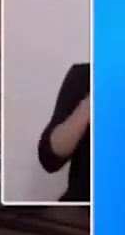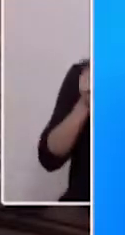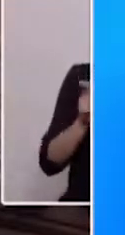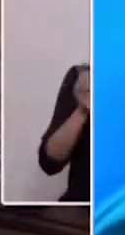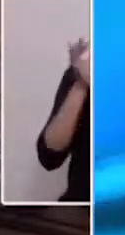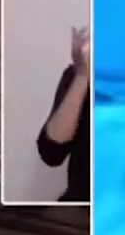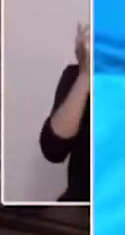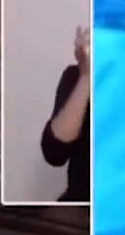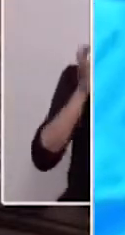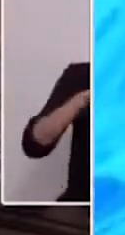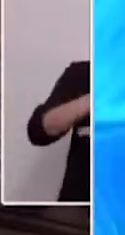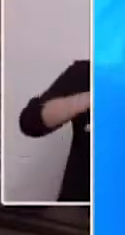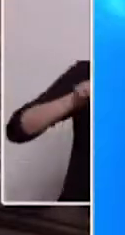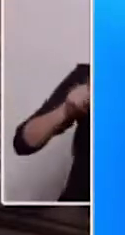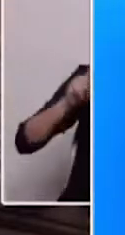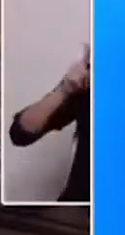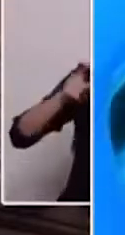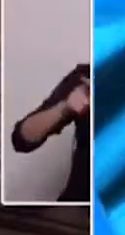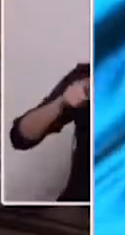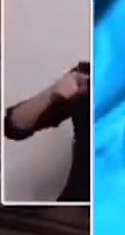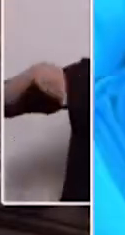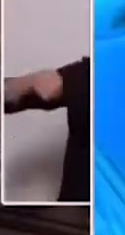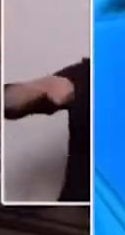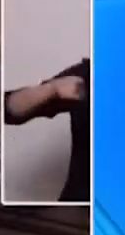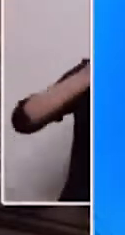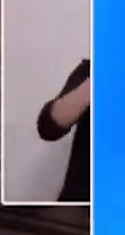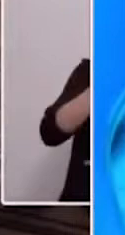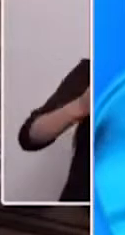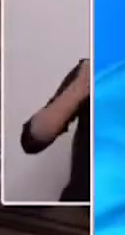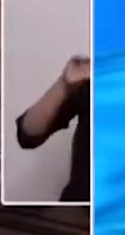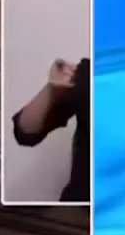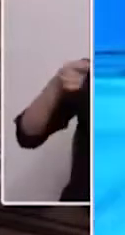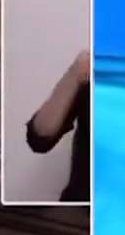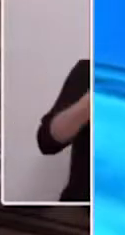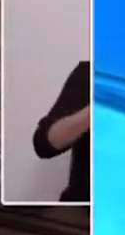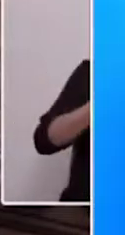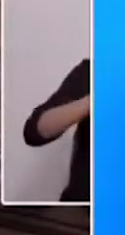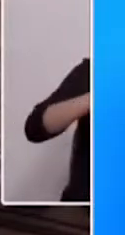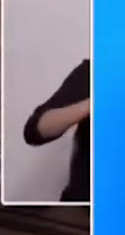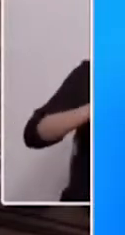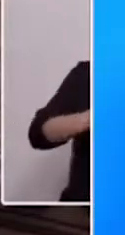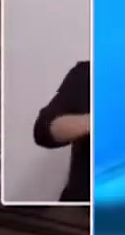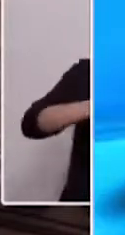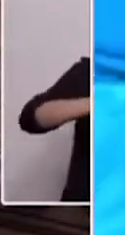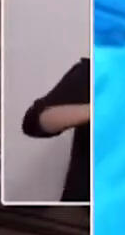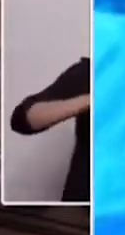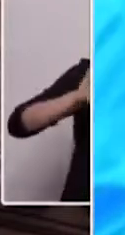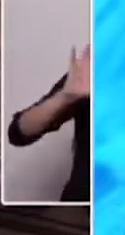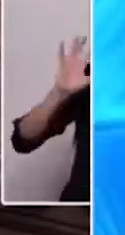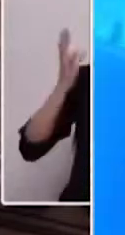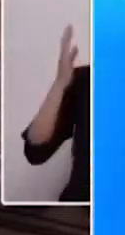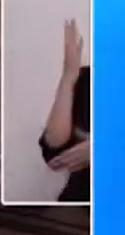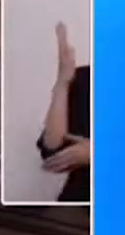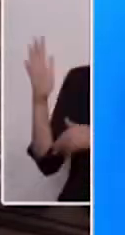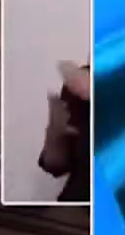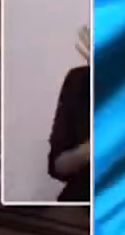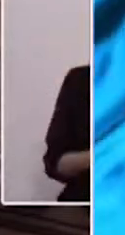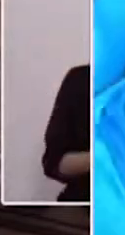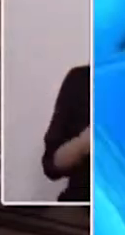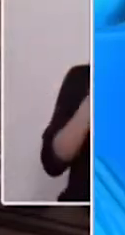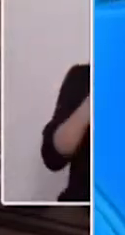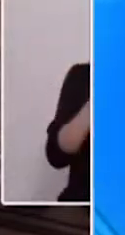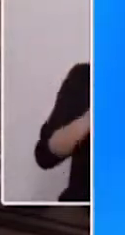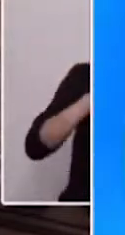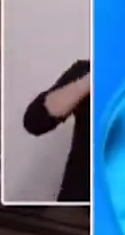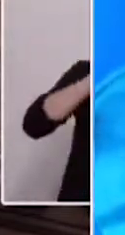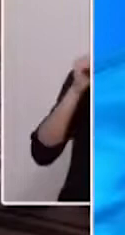todo es que esta primera experiencia paritaria de discusión democrática quedó establecida aquí en MAS como un mínimo de todos